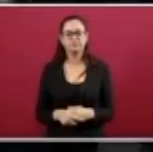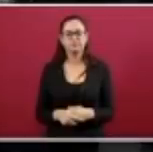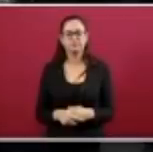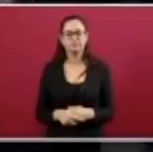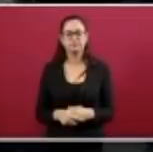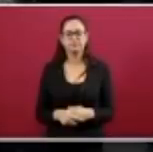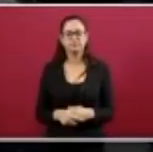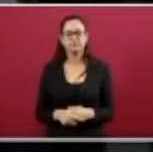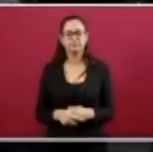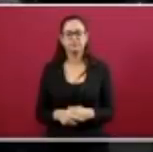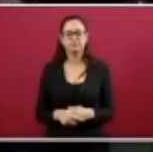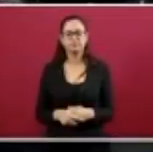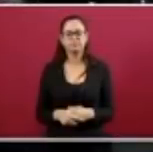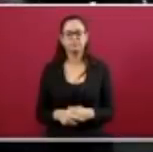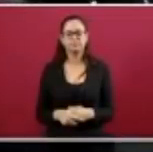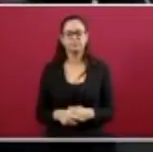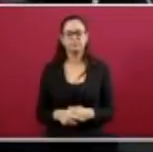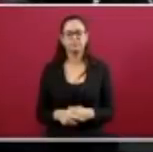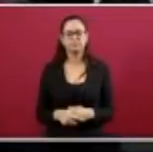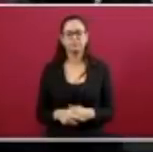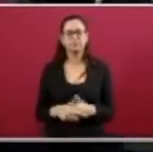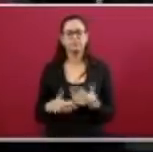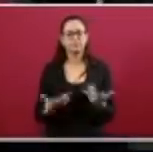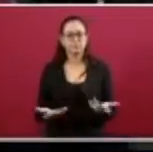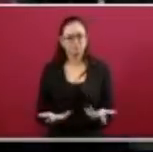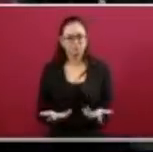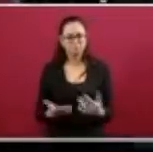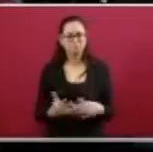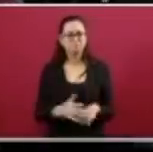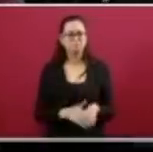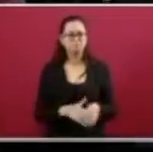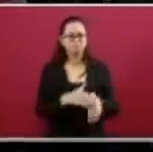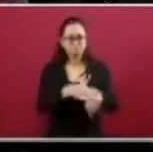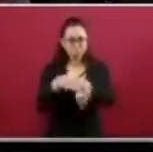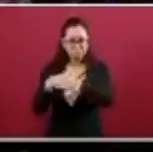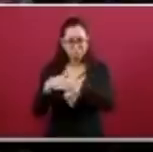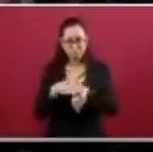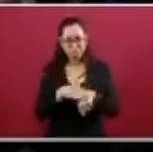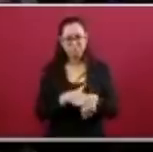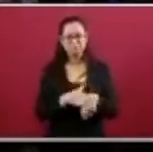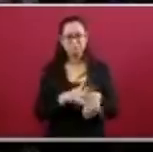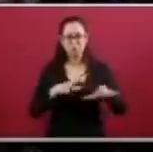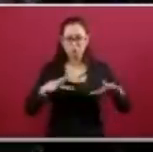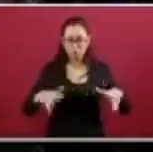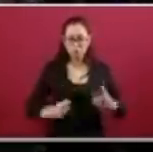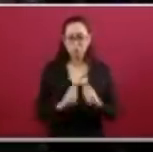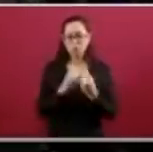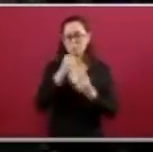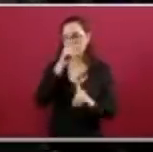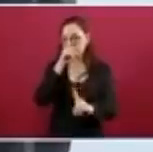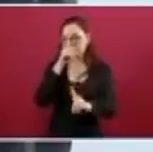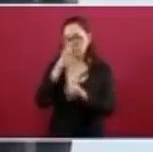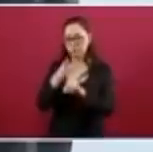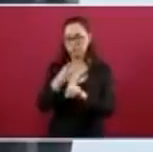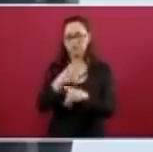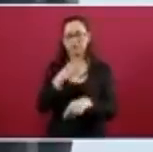Se va a convocar a ese propósito a las empresas